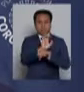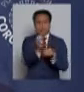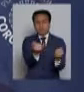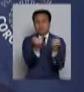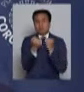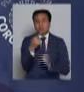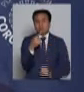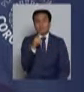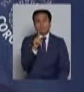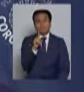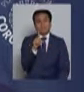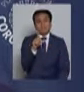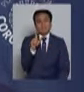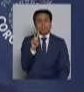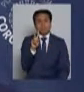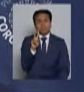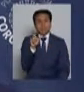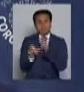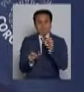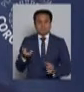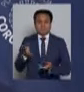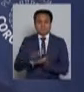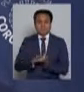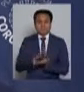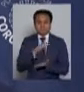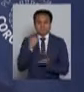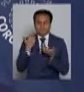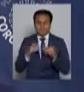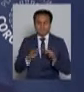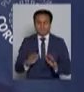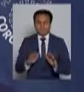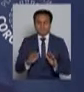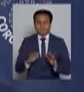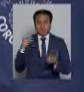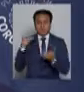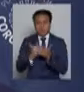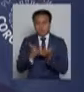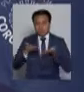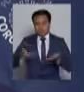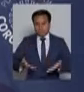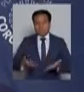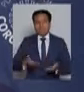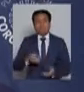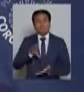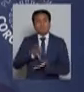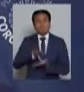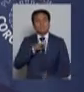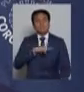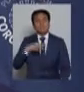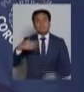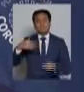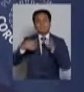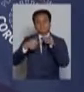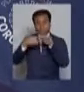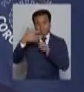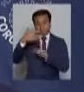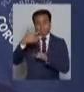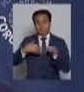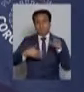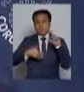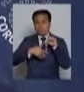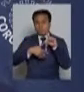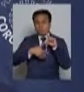reporta 172 fallecidos a la fecha. Nuestro país sigue ocupando, dentro de los países